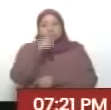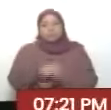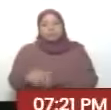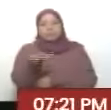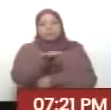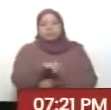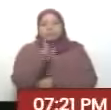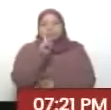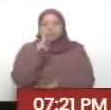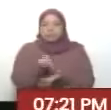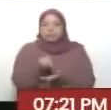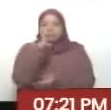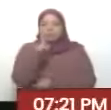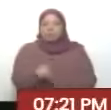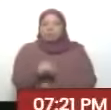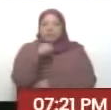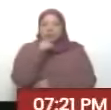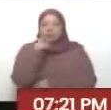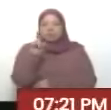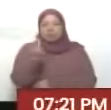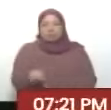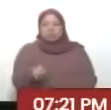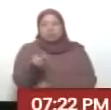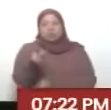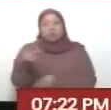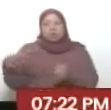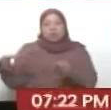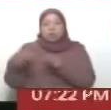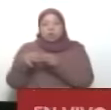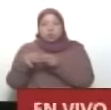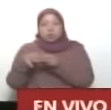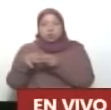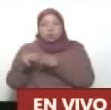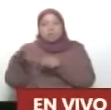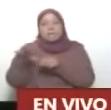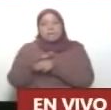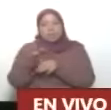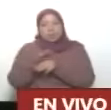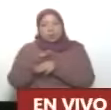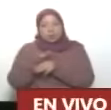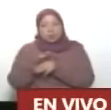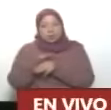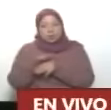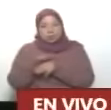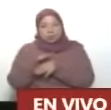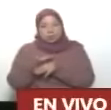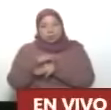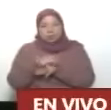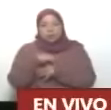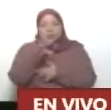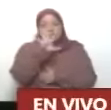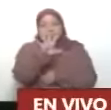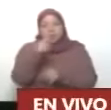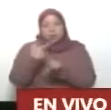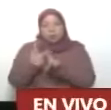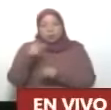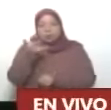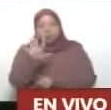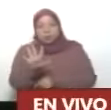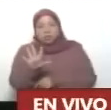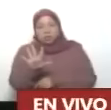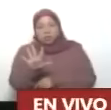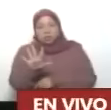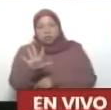pa, también. También tuvimos la reunión el miércoles con el 5x5, ya vamos a hablar de